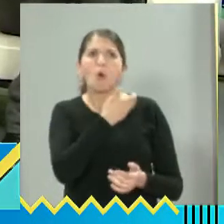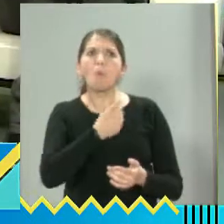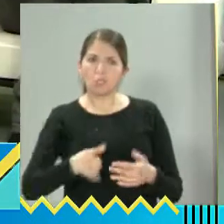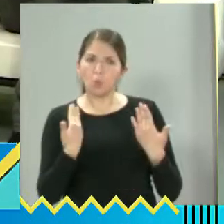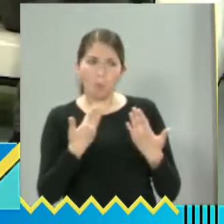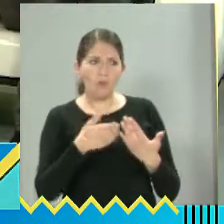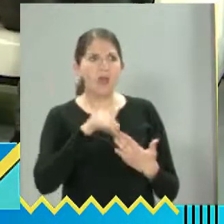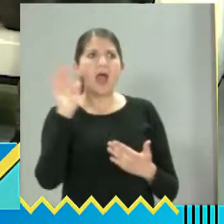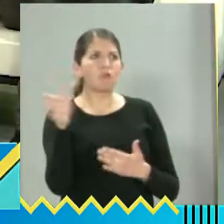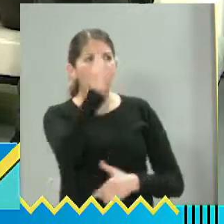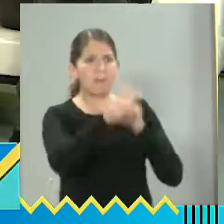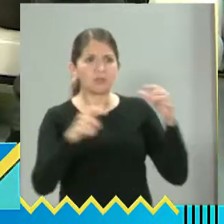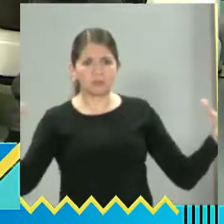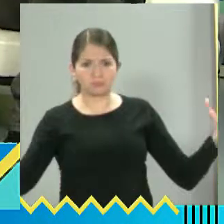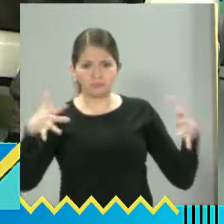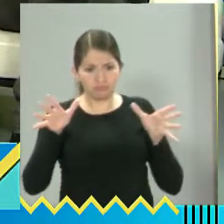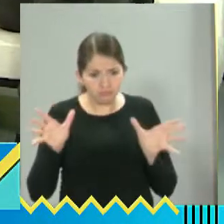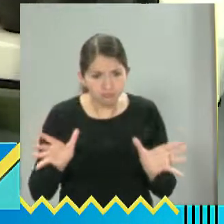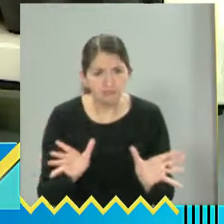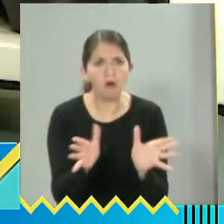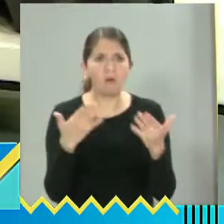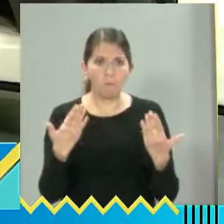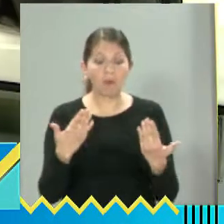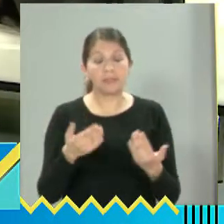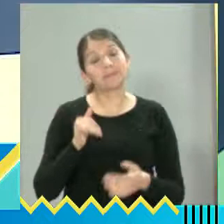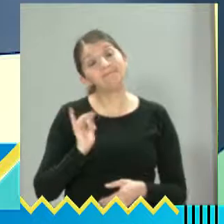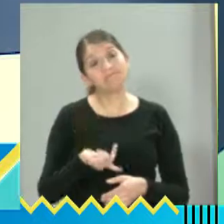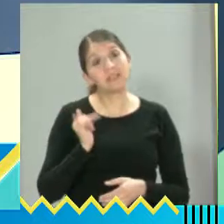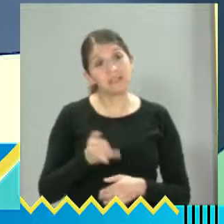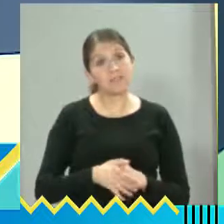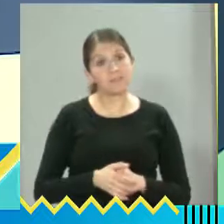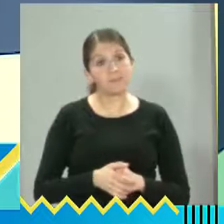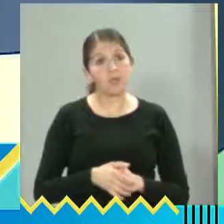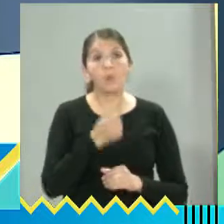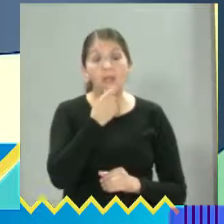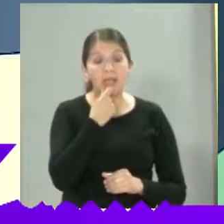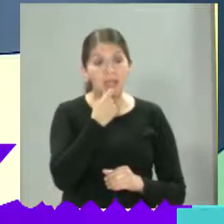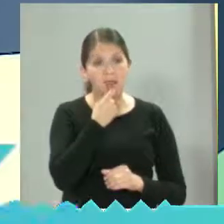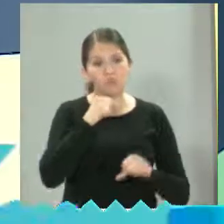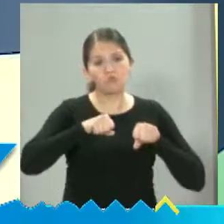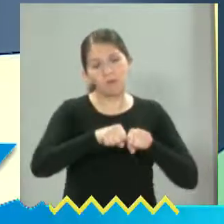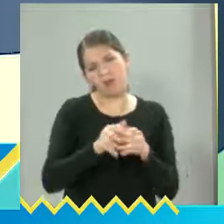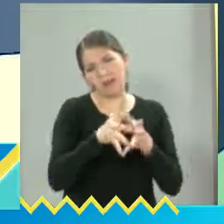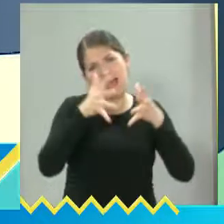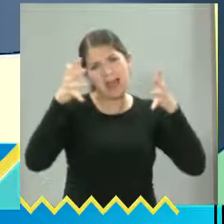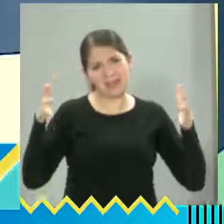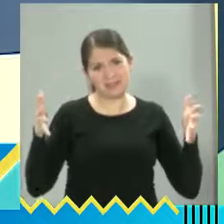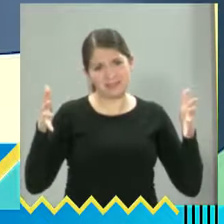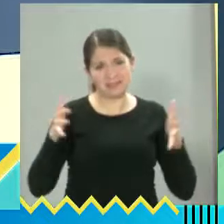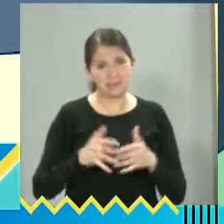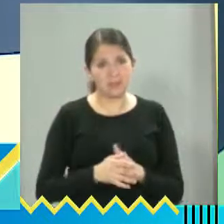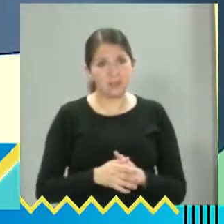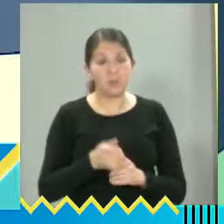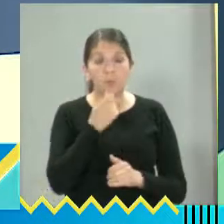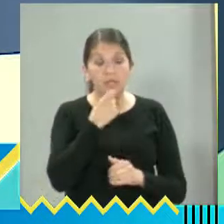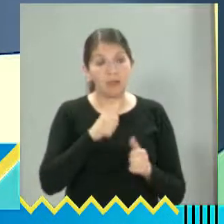determinada cosa? Y la realidad es que sí. Sebastián nos decía el tema de los hipermercados o supermercados que pueden manipular a una